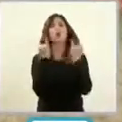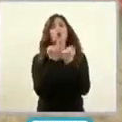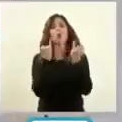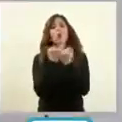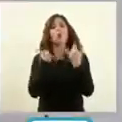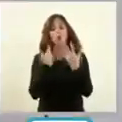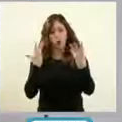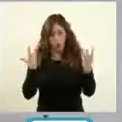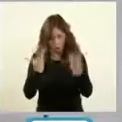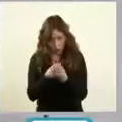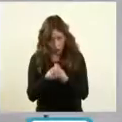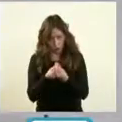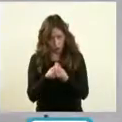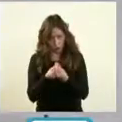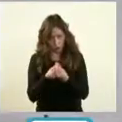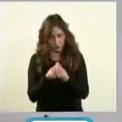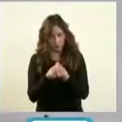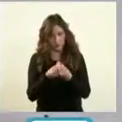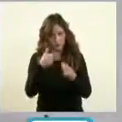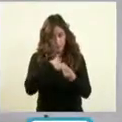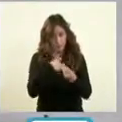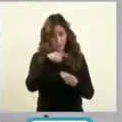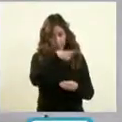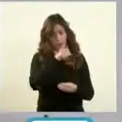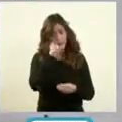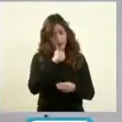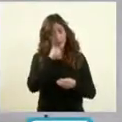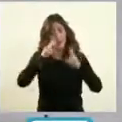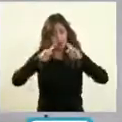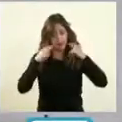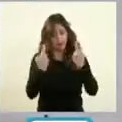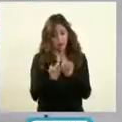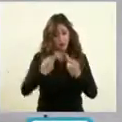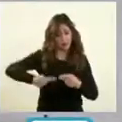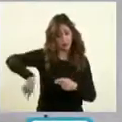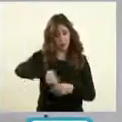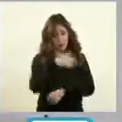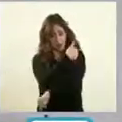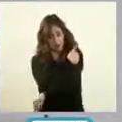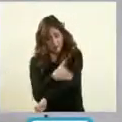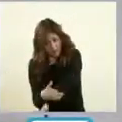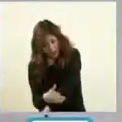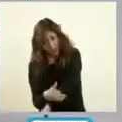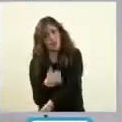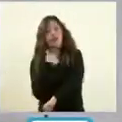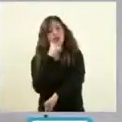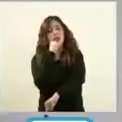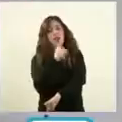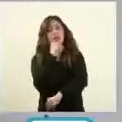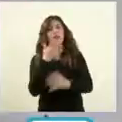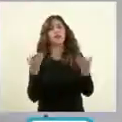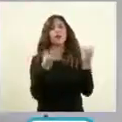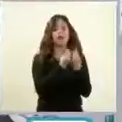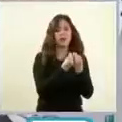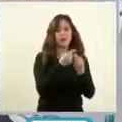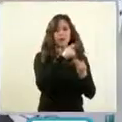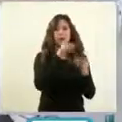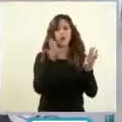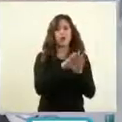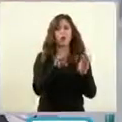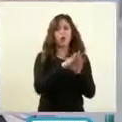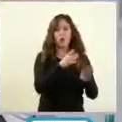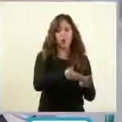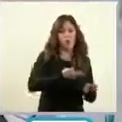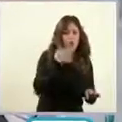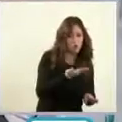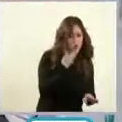cristianismo, claro. Y bueno, es una fiesta más de reunión familiar. Yo lo asemejo más al Shabbat. y eso es muy mexicano, porque,